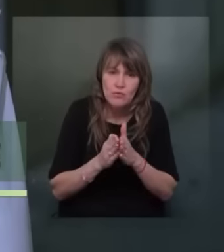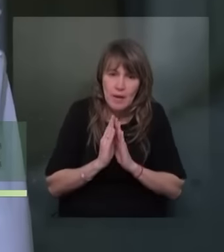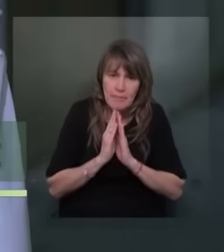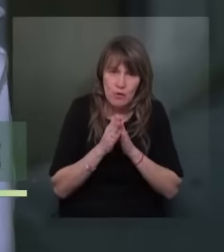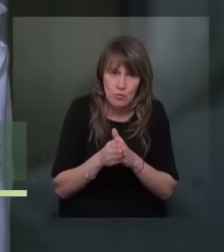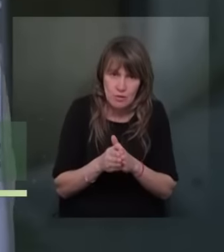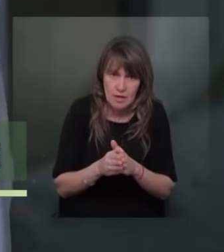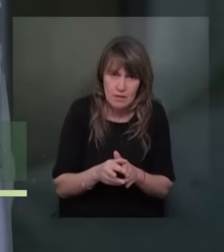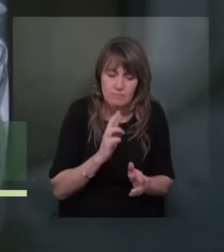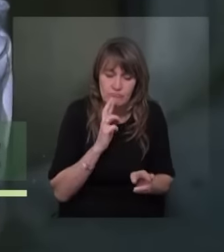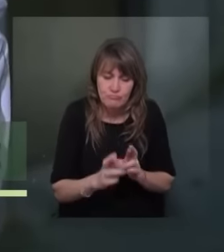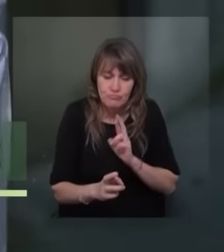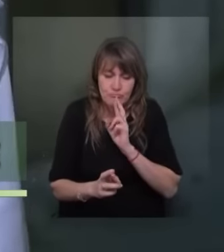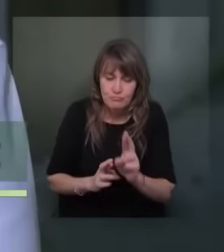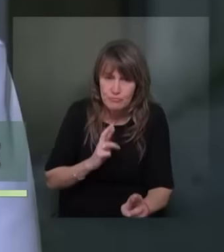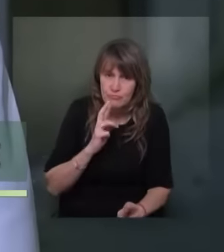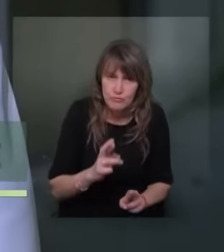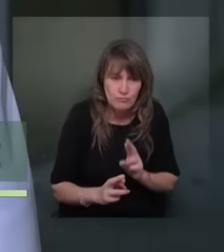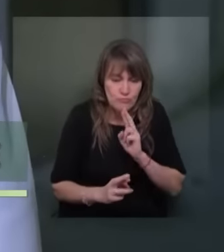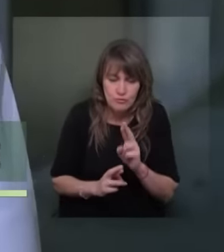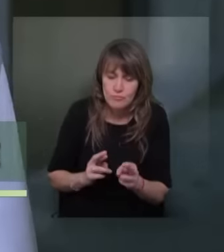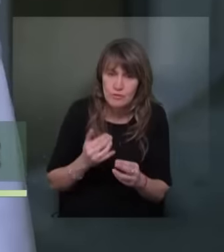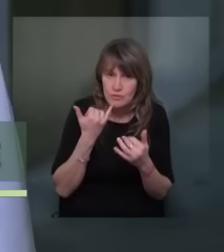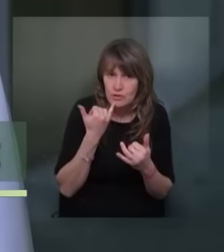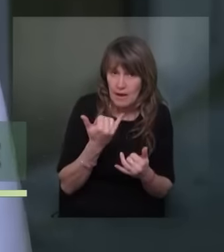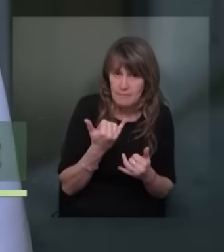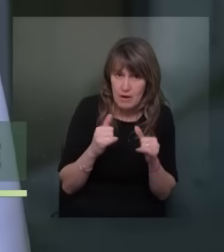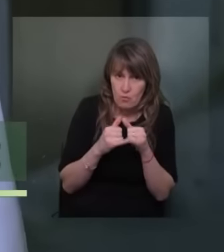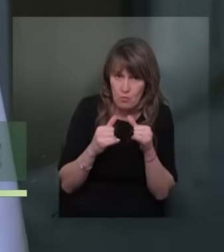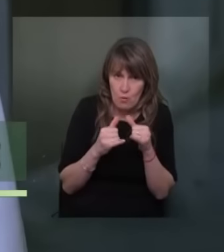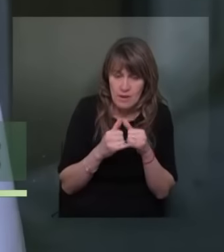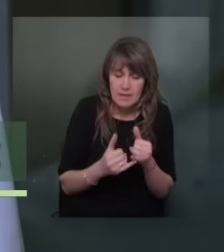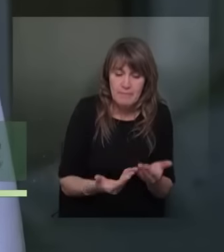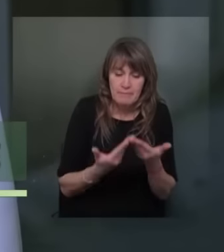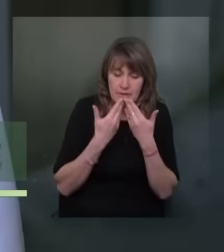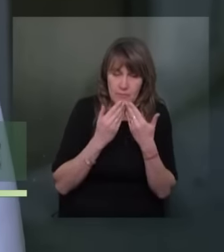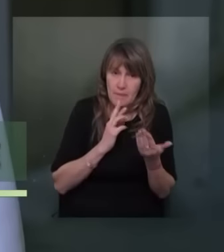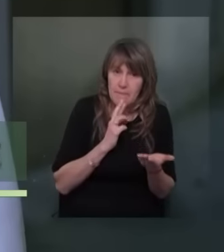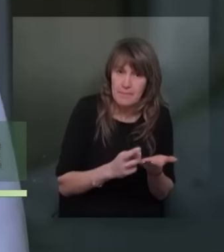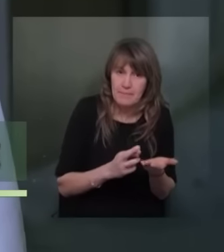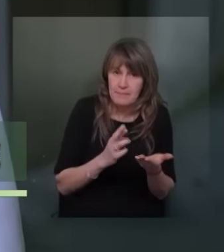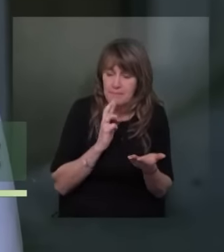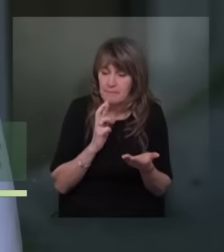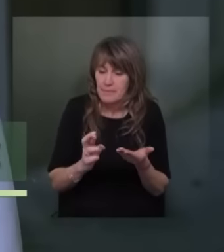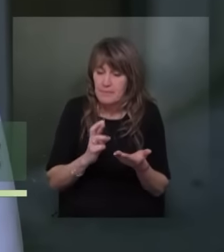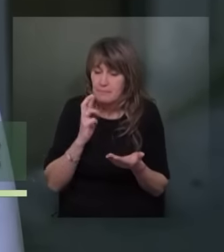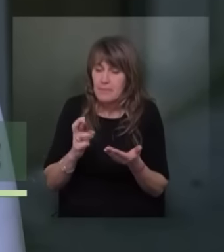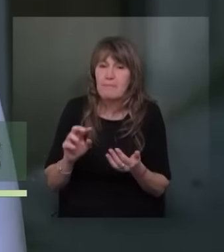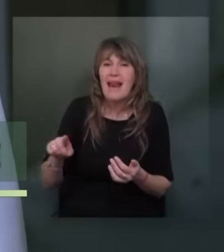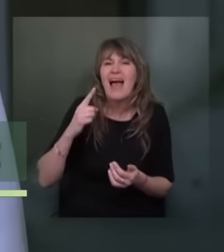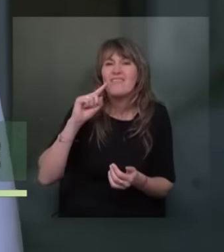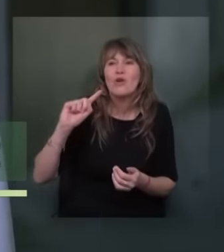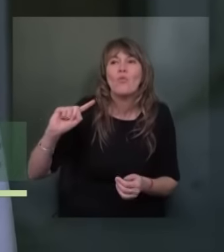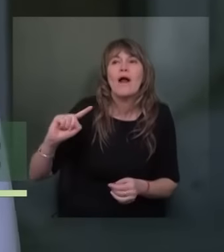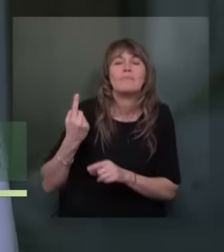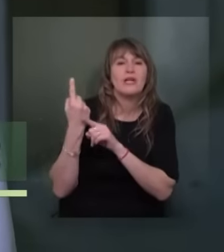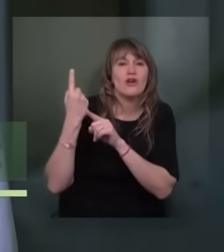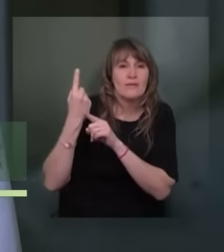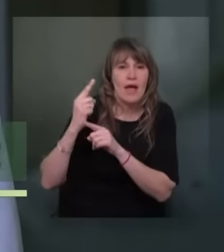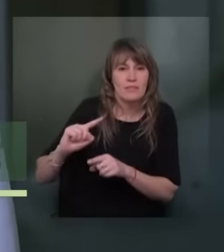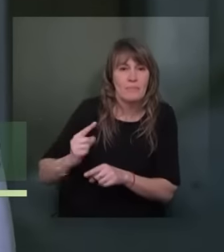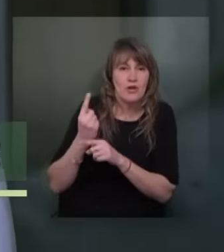permiten al equipo base que es bueno donde estamos ahora es definir prioridades lo mismo que cuando uno cuando uno llama a